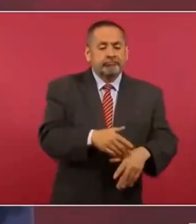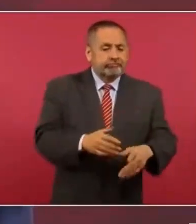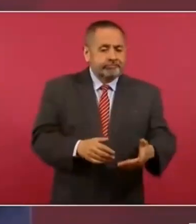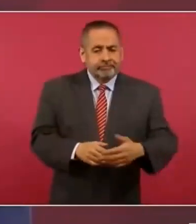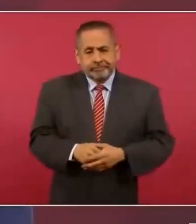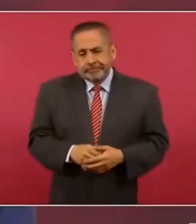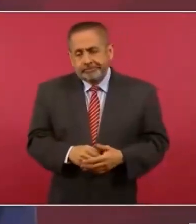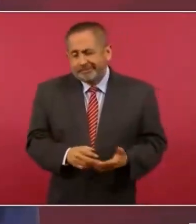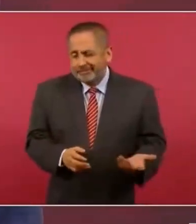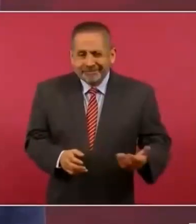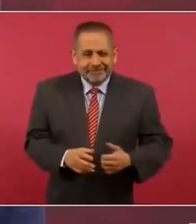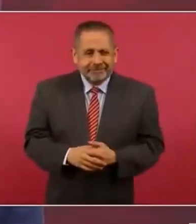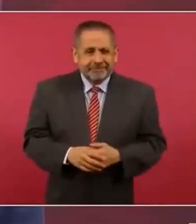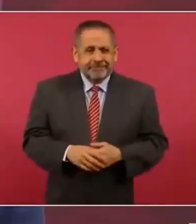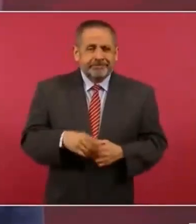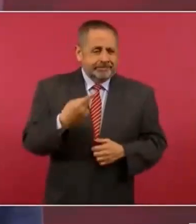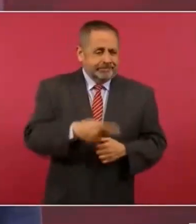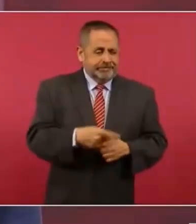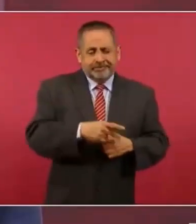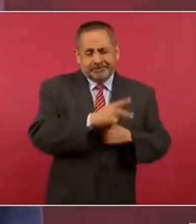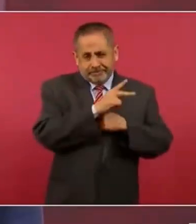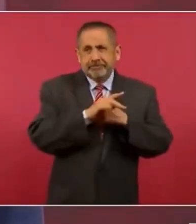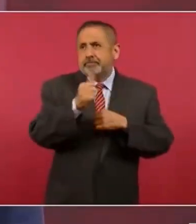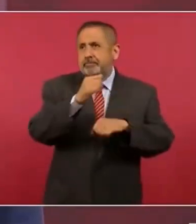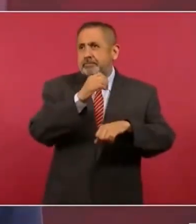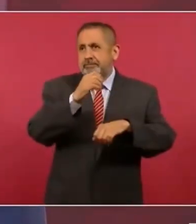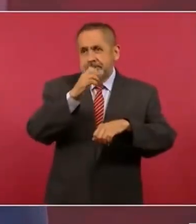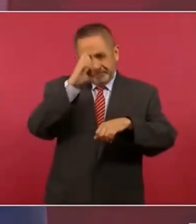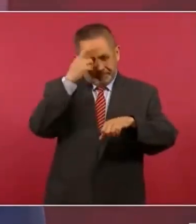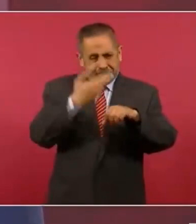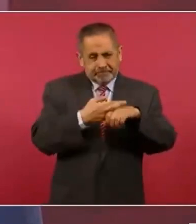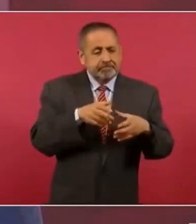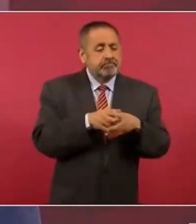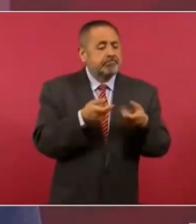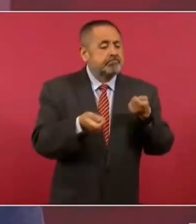intereses creados, nacionales y extranjeros. Entonces,